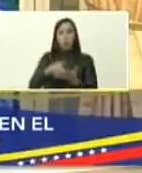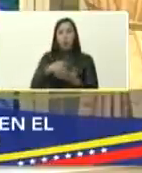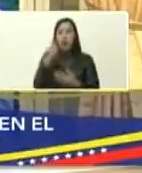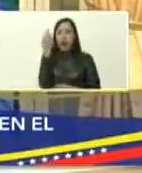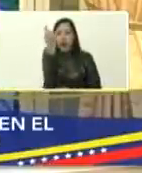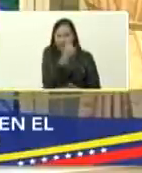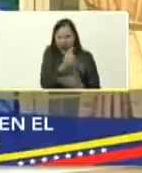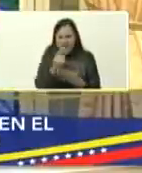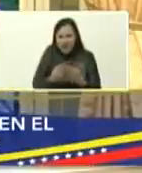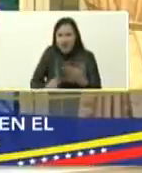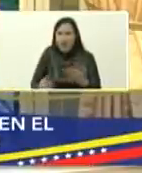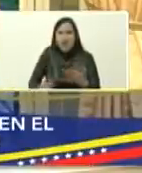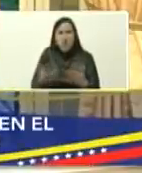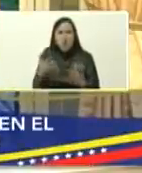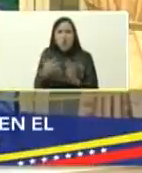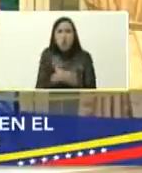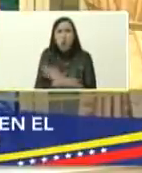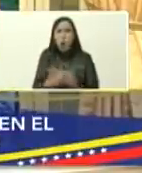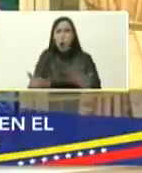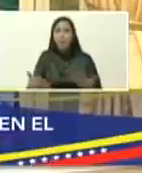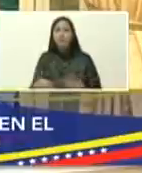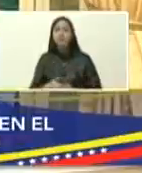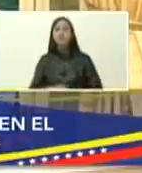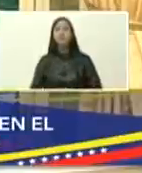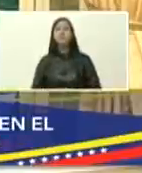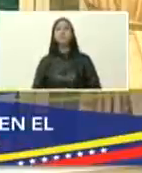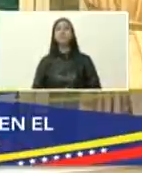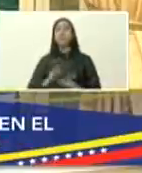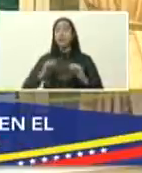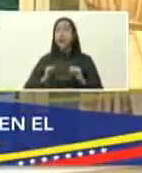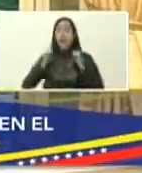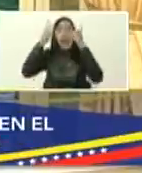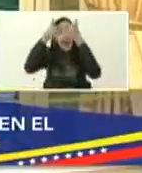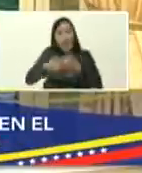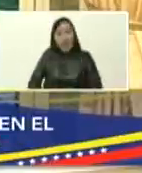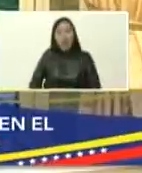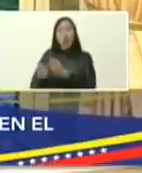diseñando el parto de una nueva economía.